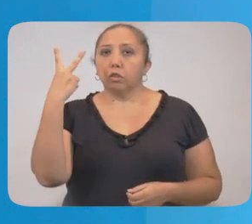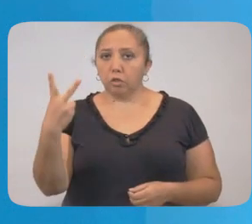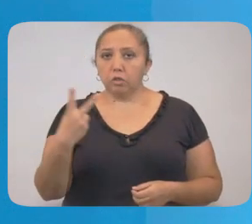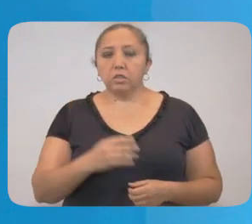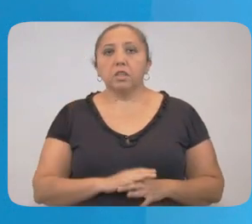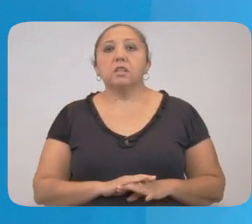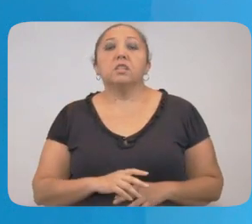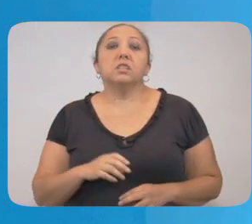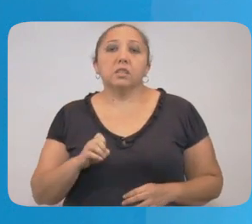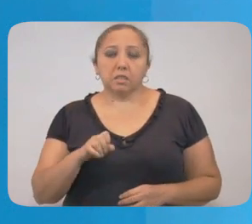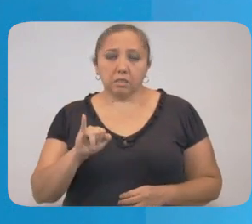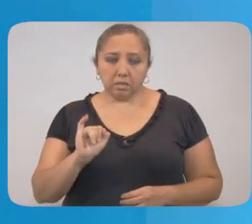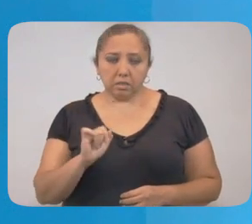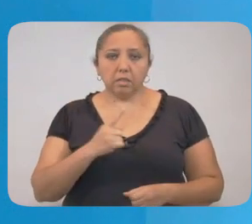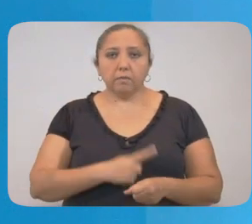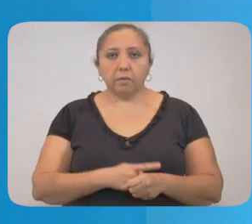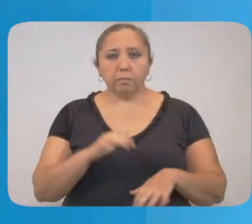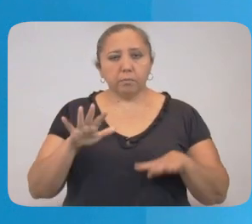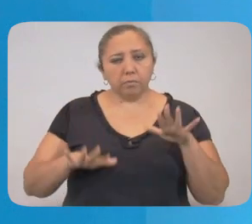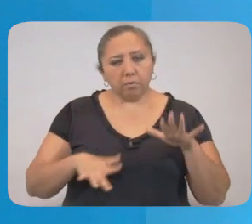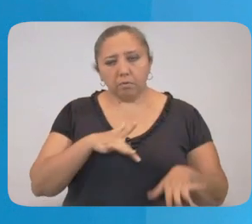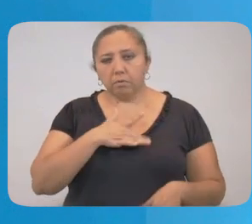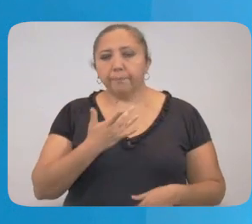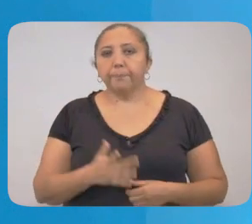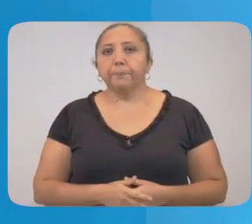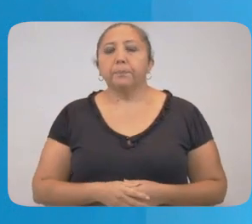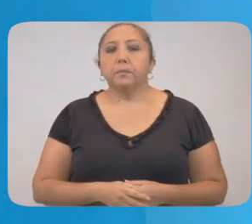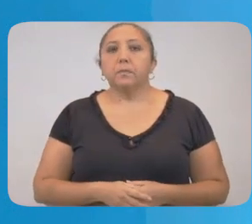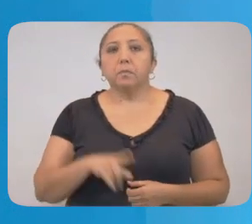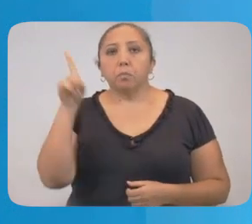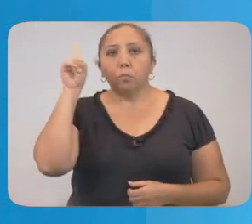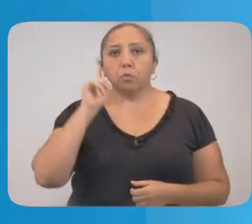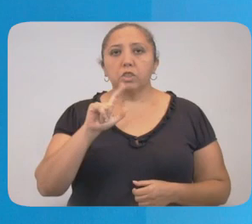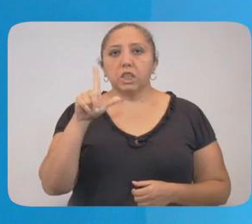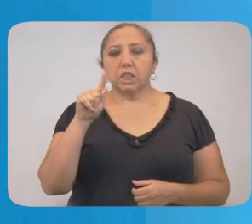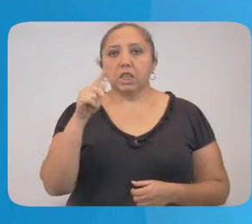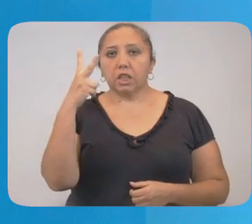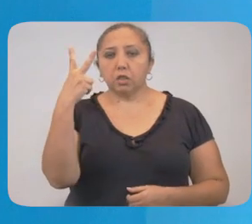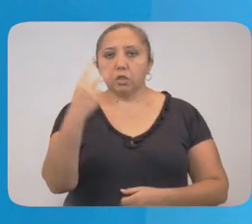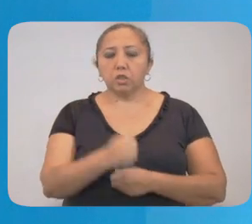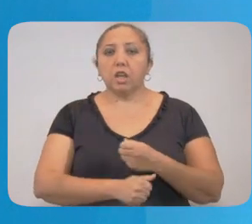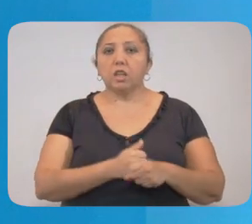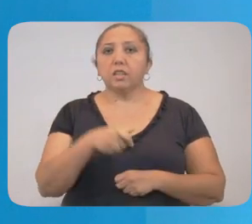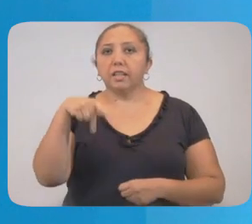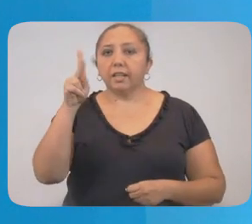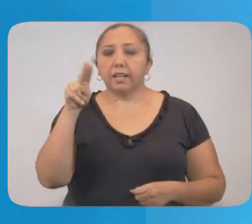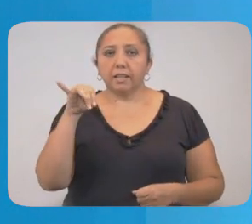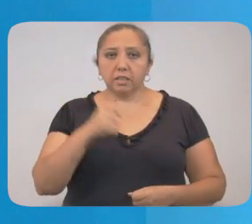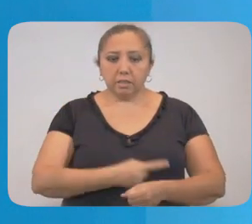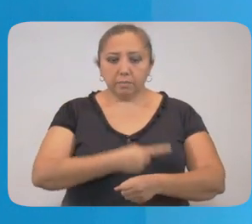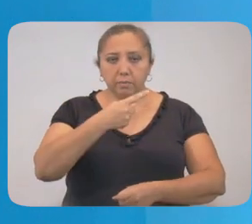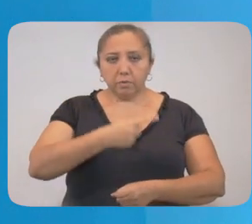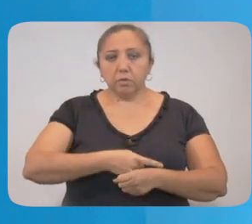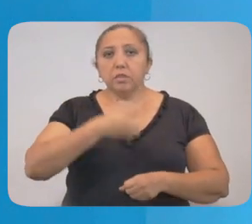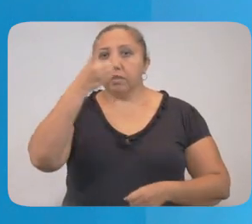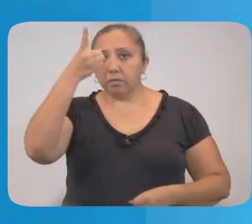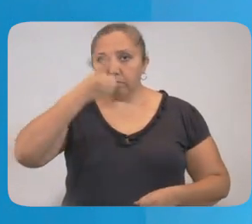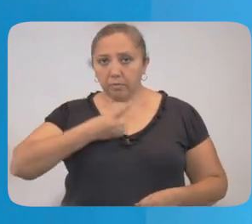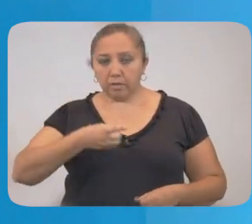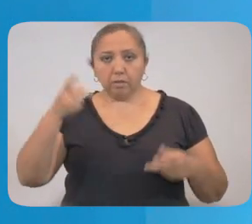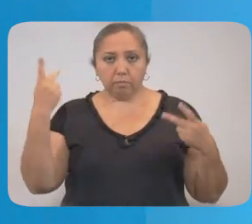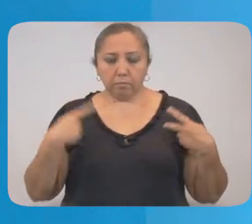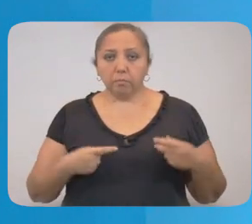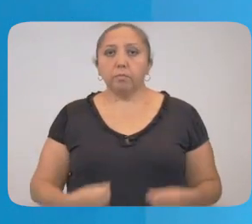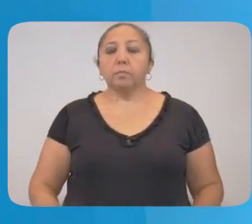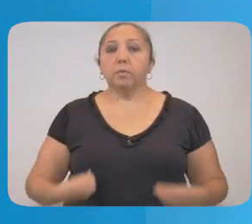los cuales han presentado síntomas leves. Mujer de 72 años de Canacín con hipertensión y diabetes. La